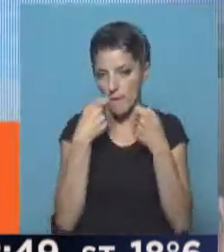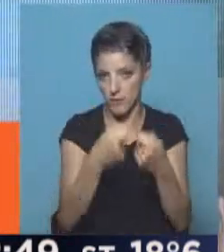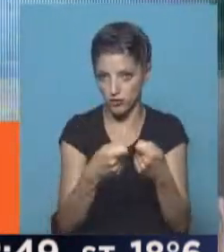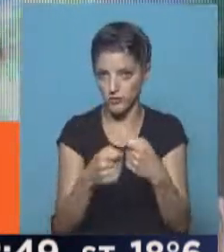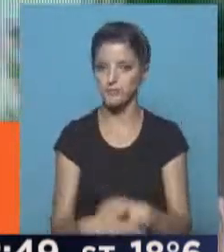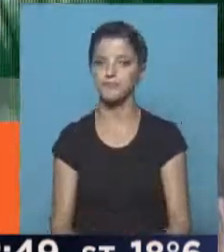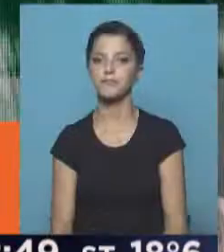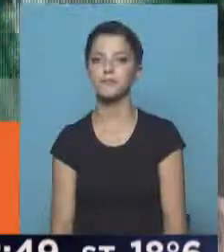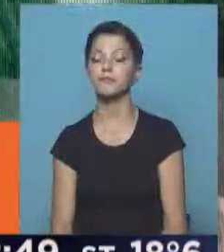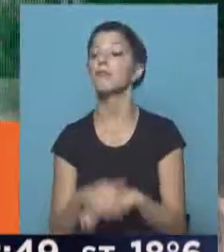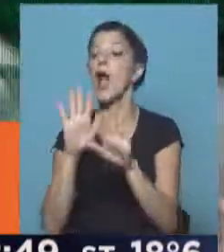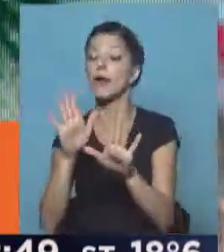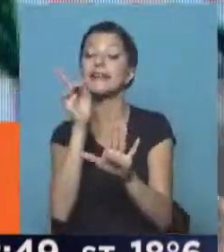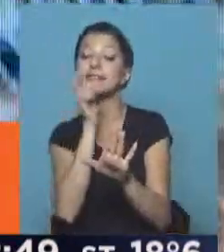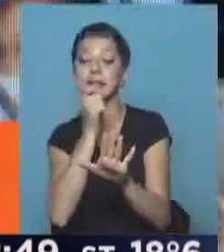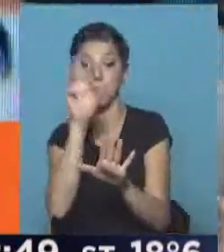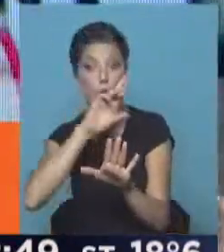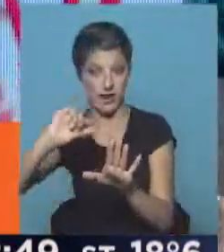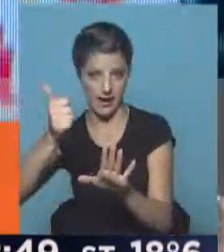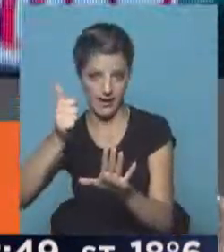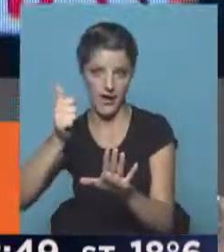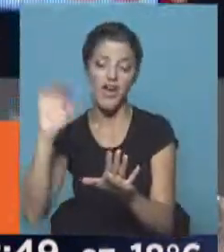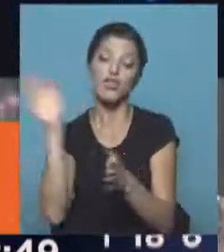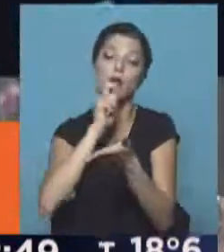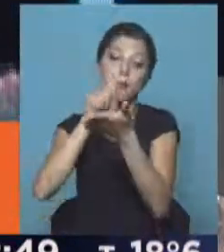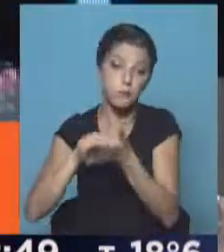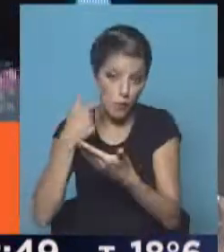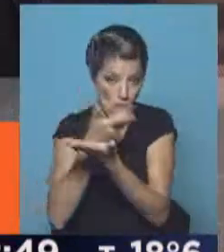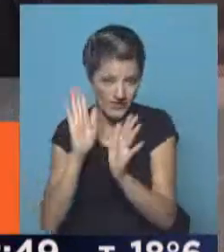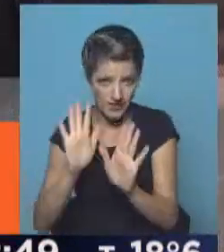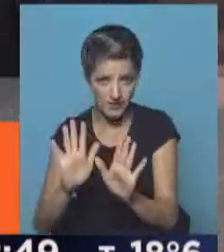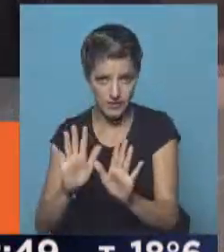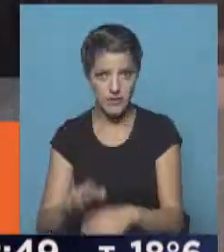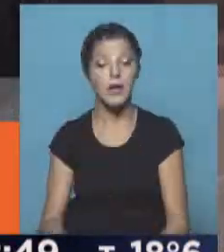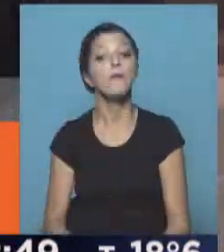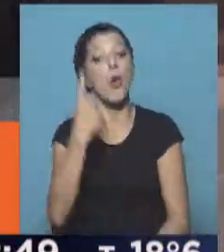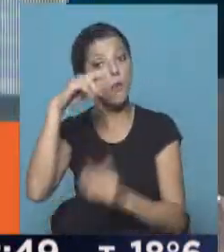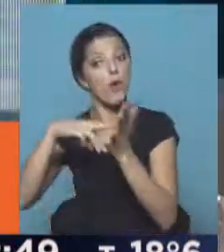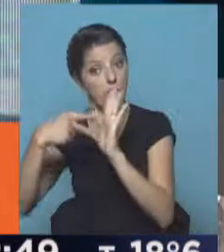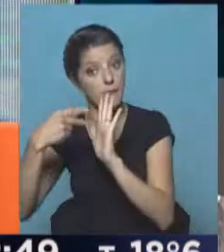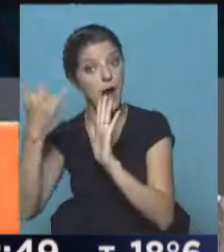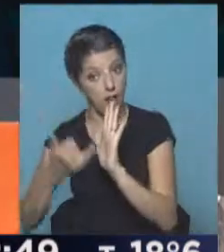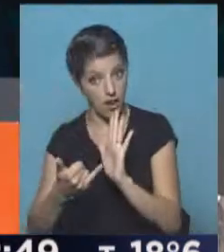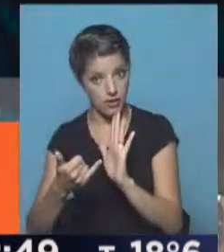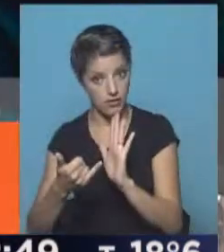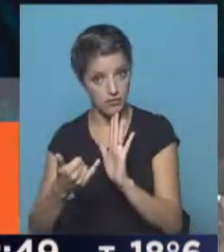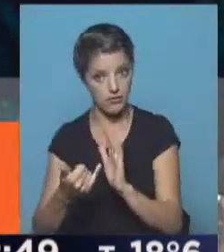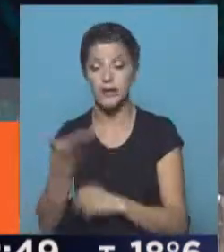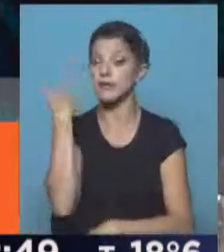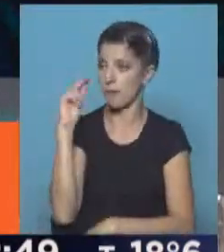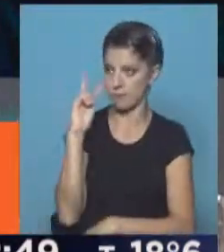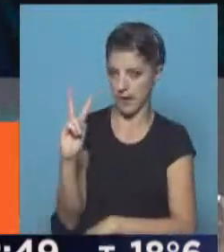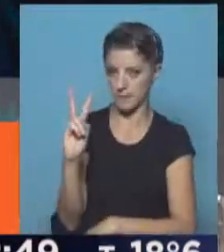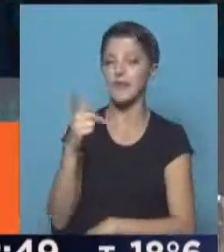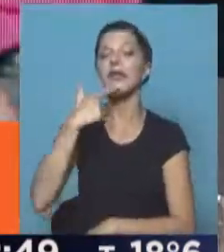todo indicaría, según las encuestas de los últimos días, que es lo más probable, hay un problema para el Partido Demócrata. Estamos viendo recién en pantalla la imagen de